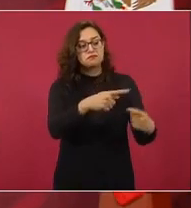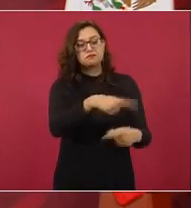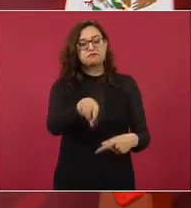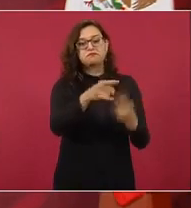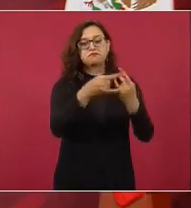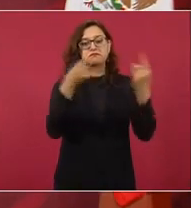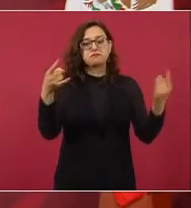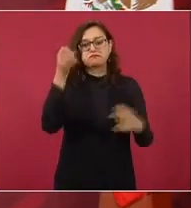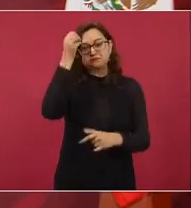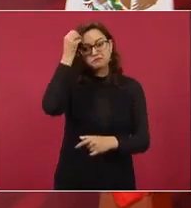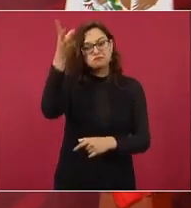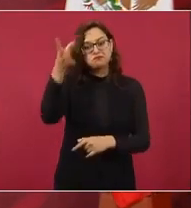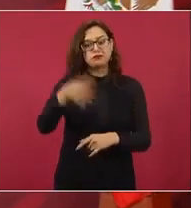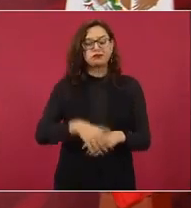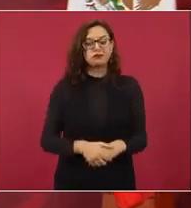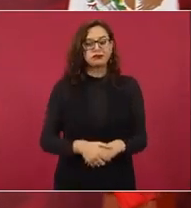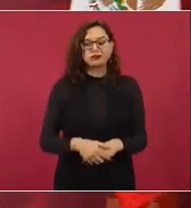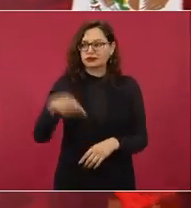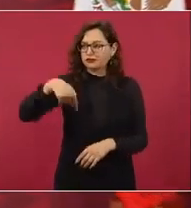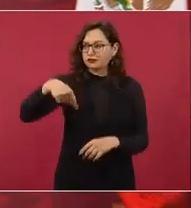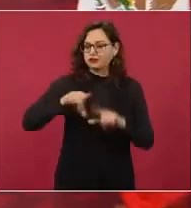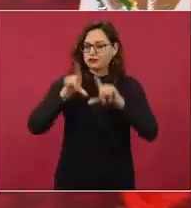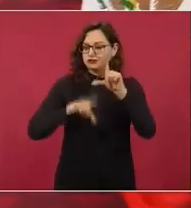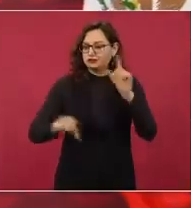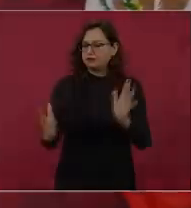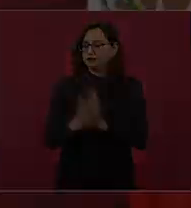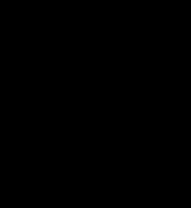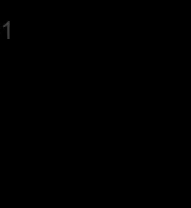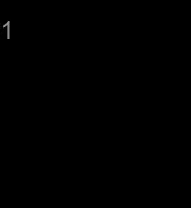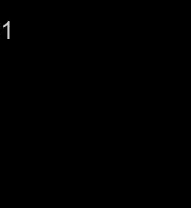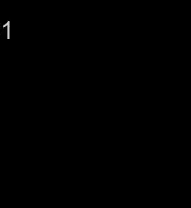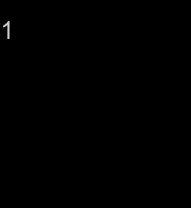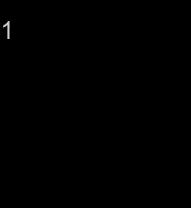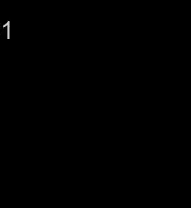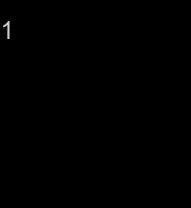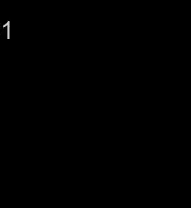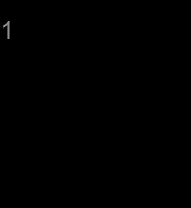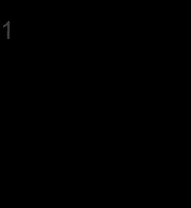que se abrió paso para establecer la democracia entre todos,